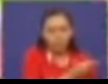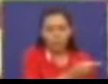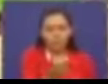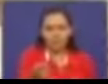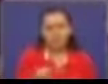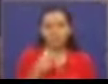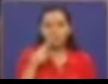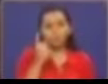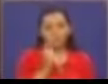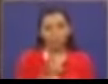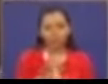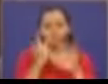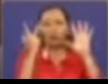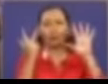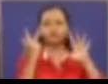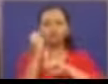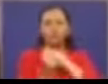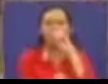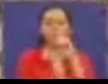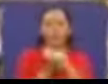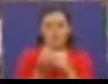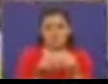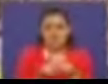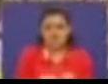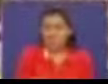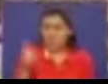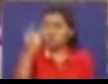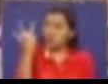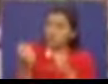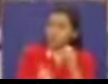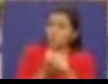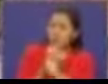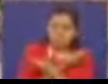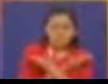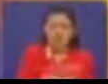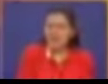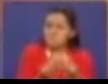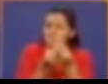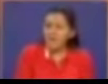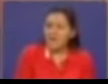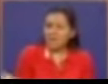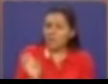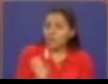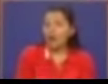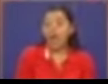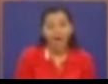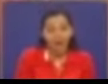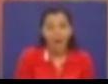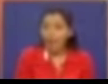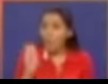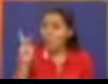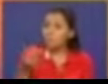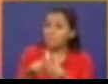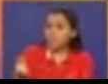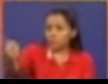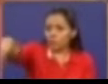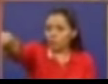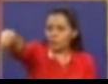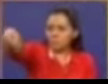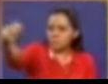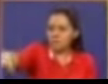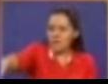eso hablan de 8 años perdidos, perdidos para su prepotencia, pero hasta un ciego puede ver lo que ha cambiado el